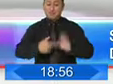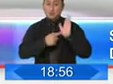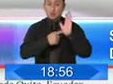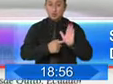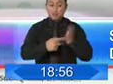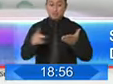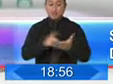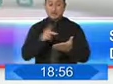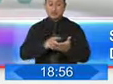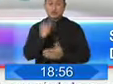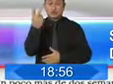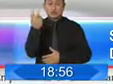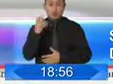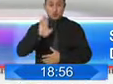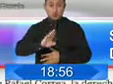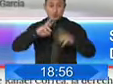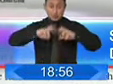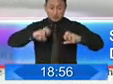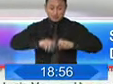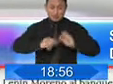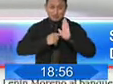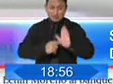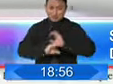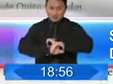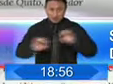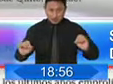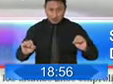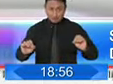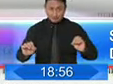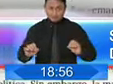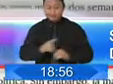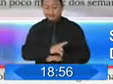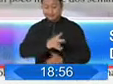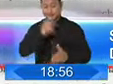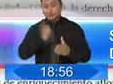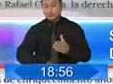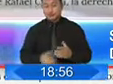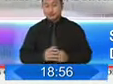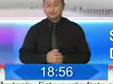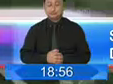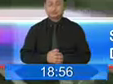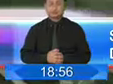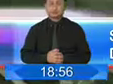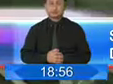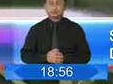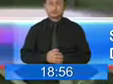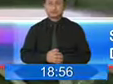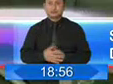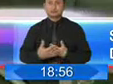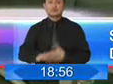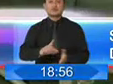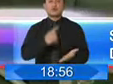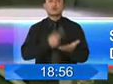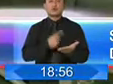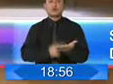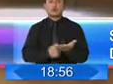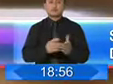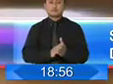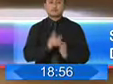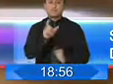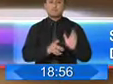la supuesta investigación del diario argentino kirchnerista Página 12 en contra de Guillermo Lasso. En las audiencias, los